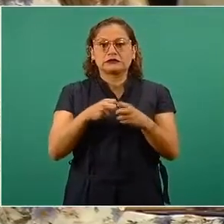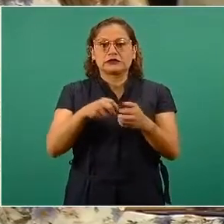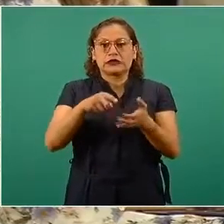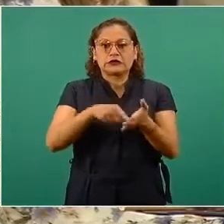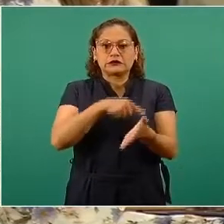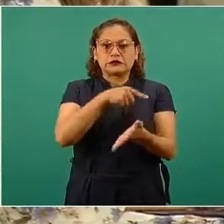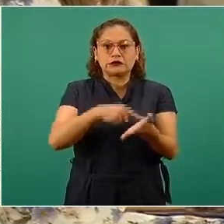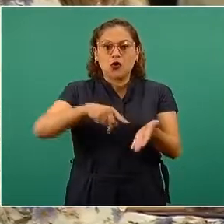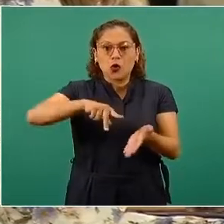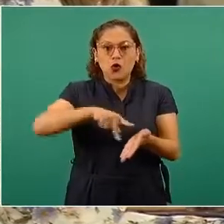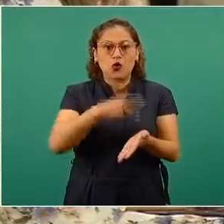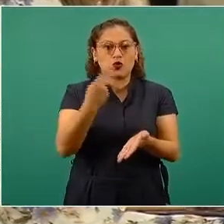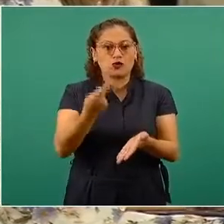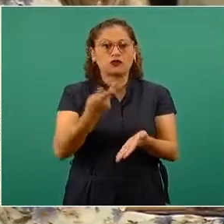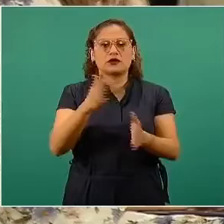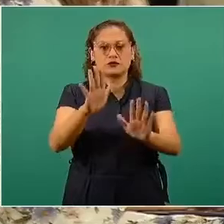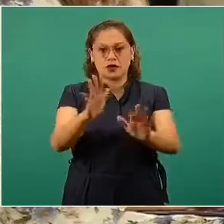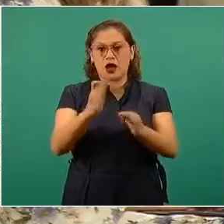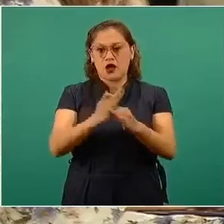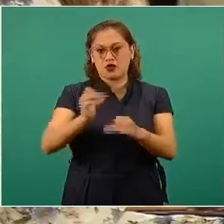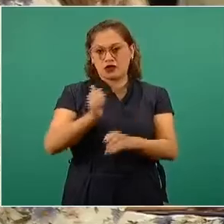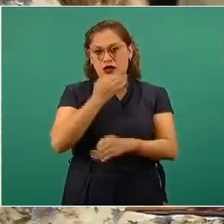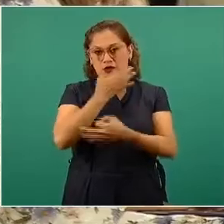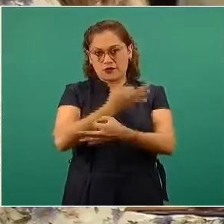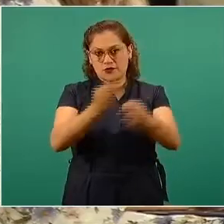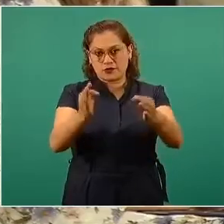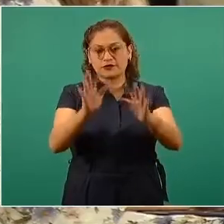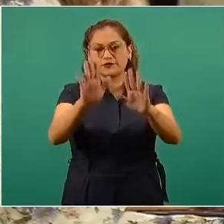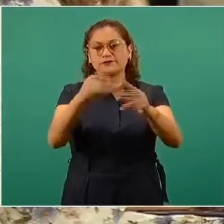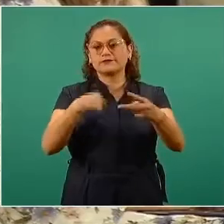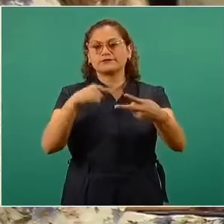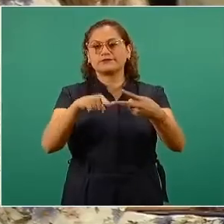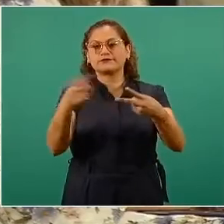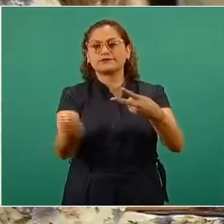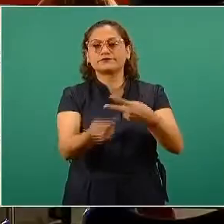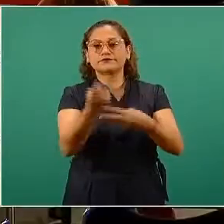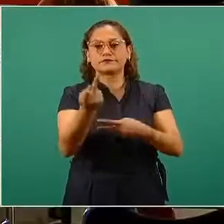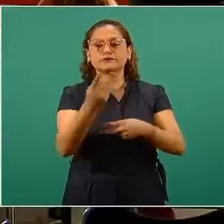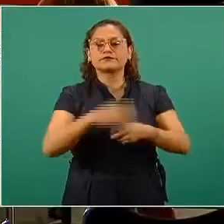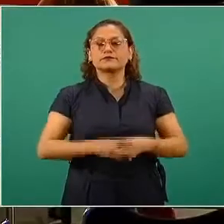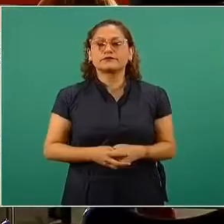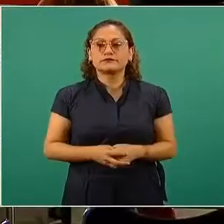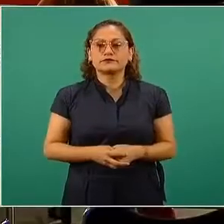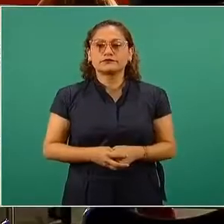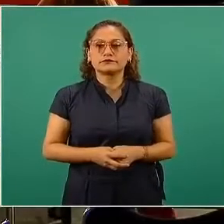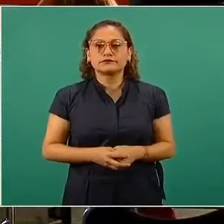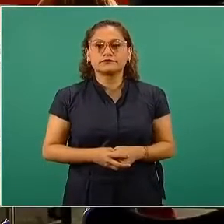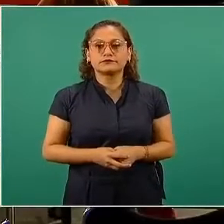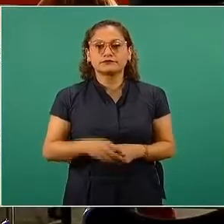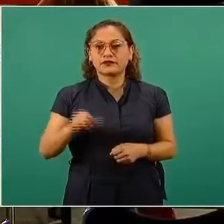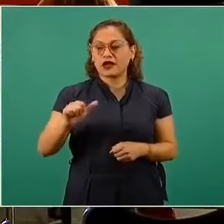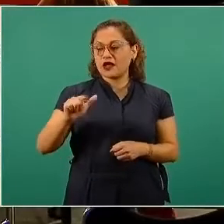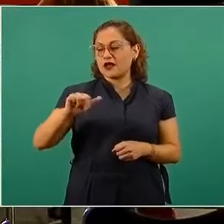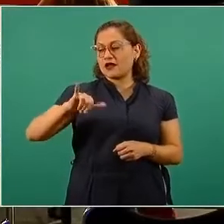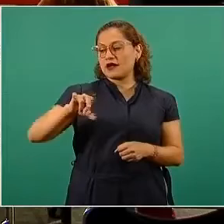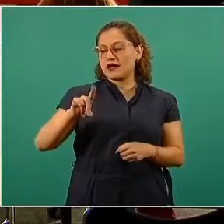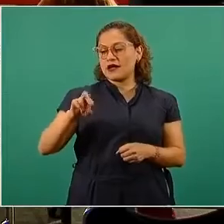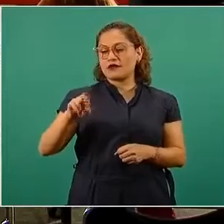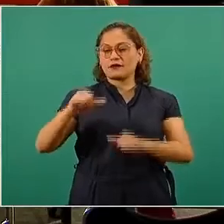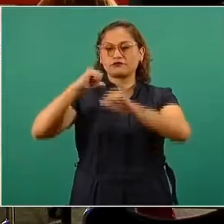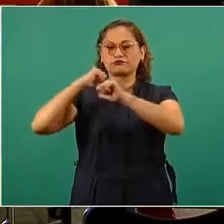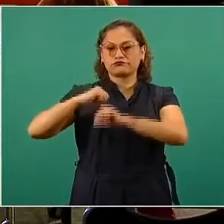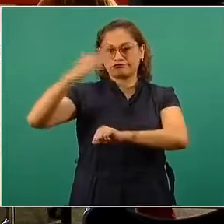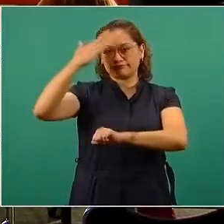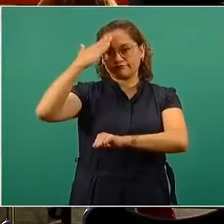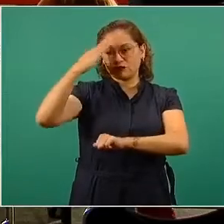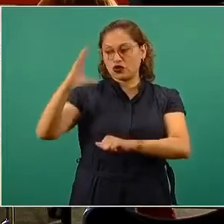bueno, también aprovechar ese mensaje. Y bueno, ya aprovechando la segunda pregunta, bueno, Alejandro Sbarch es el titular de la COFEPRIS y apenas